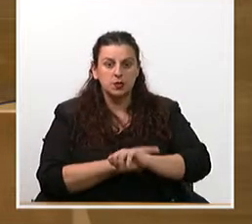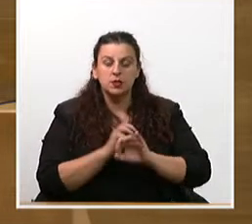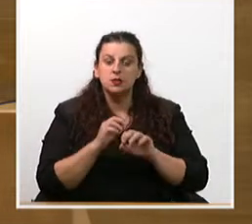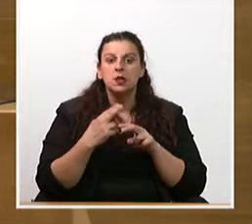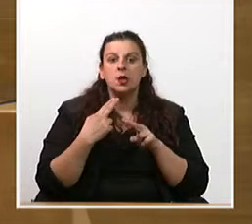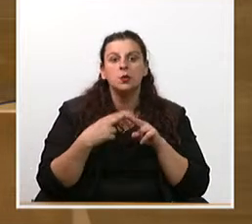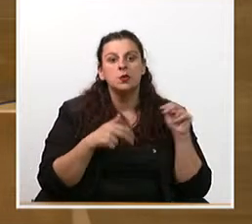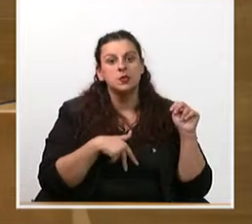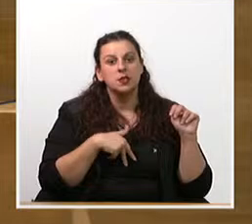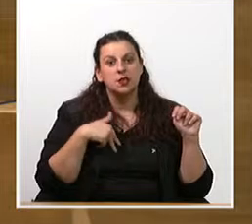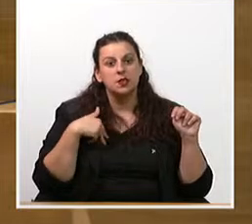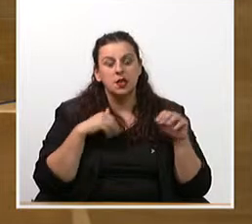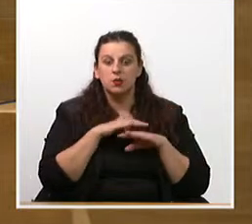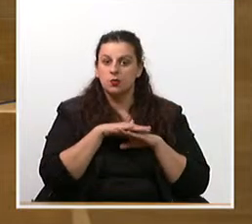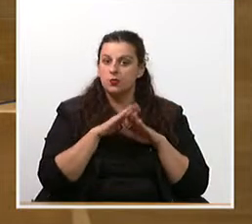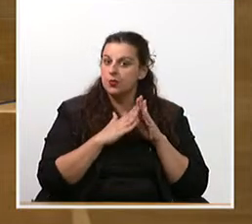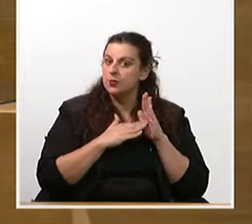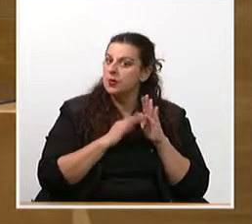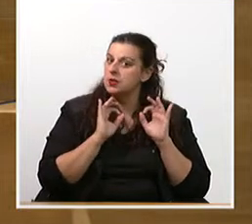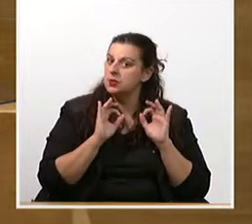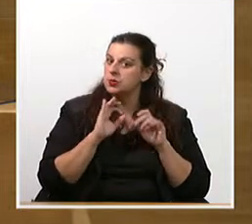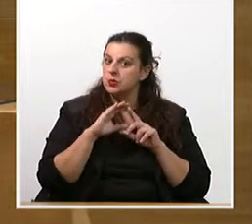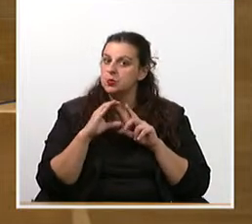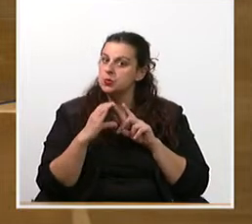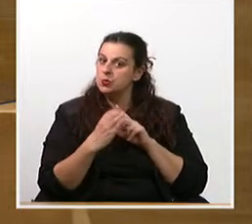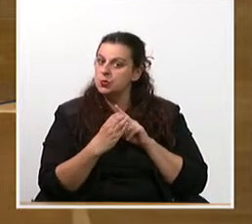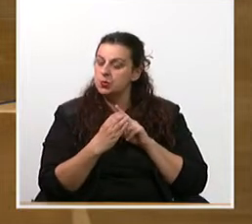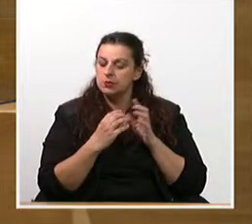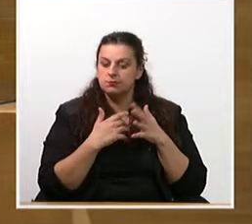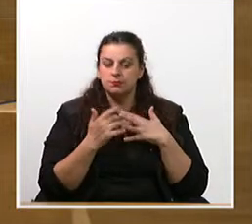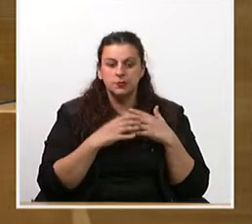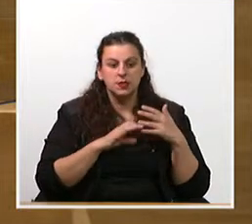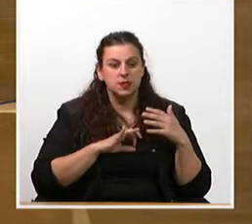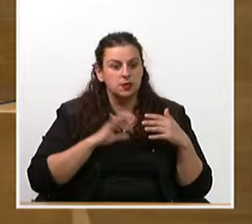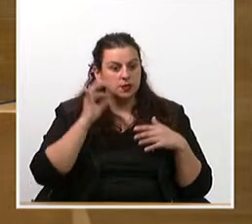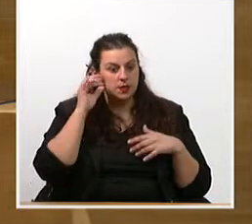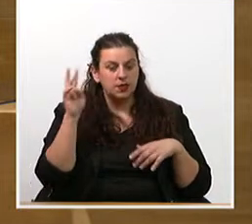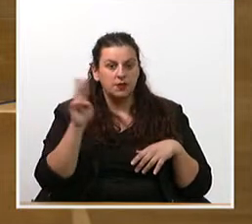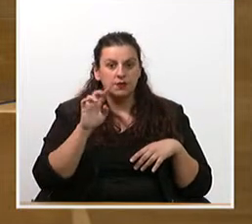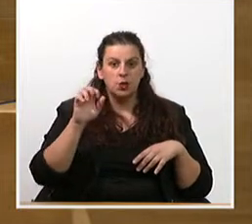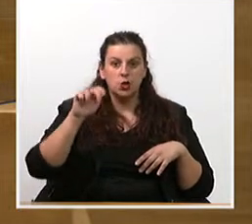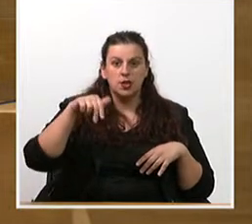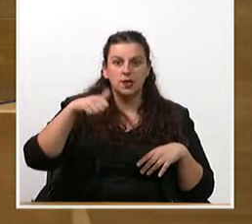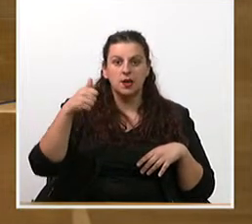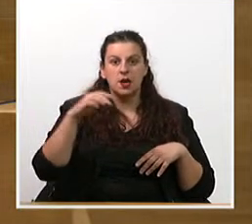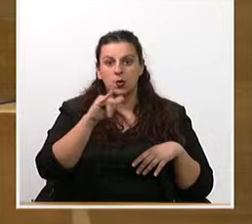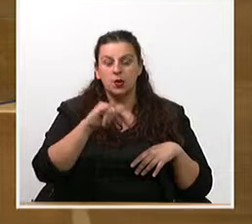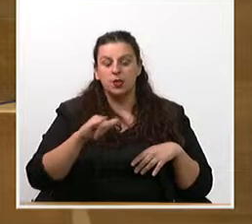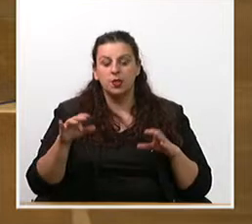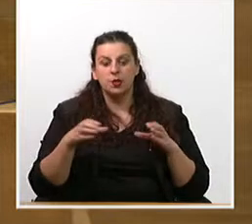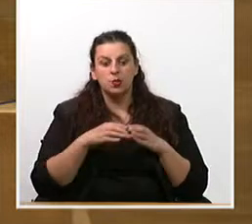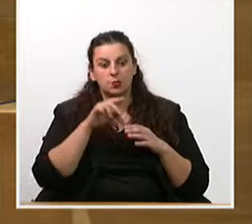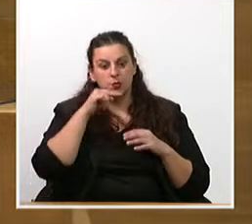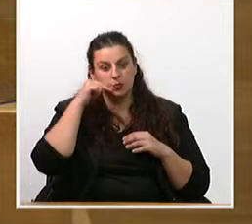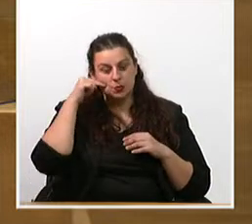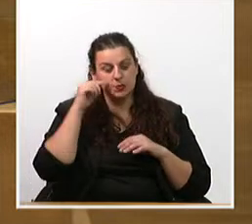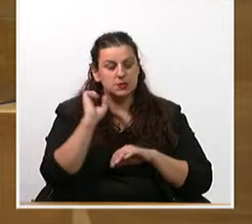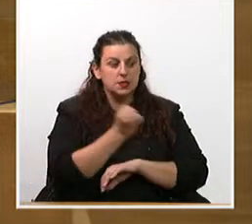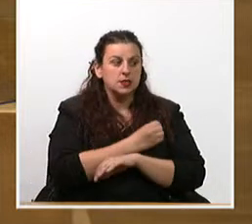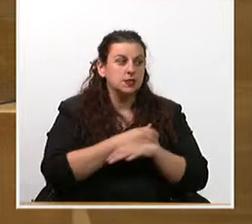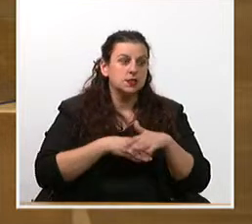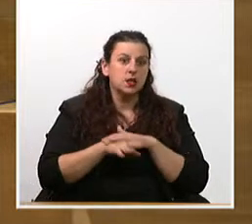política general del consel en materia de cultura que formula la diputada Verónica Ruiz del grupo parlamentario compromís registro de